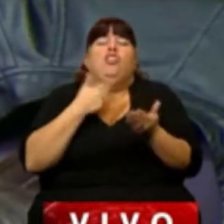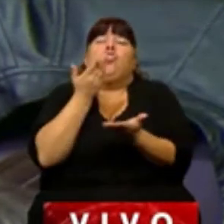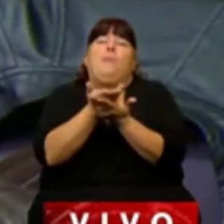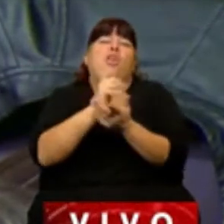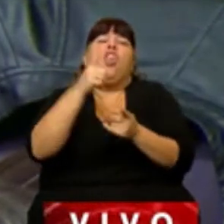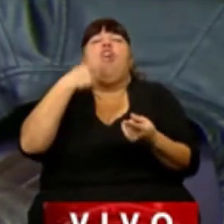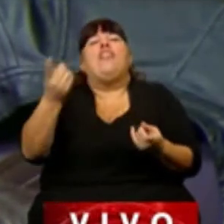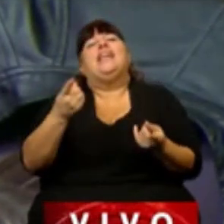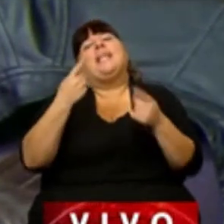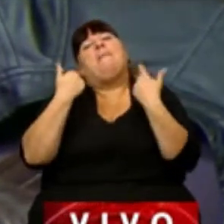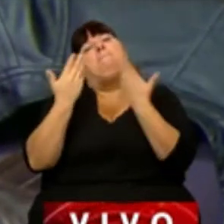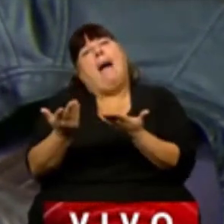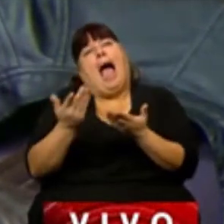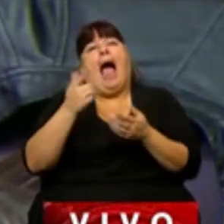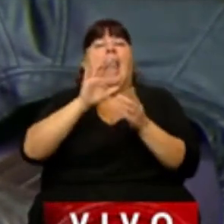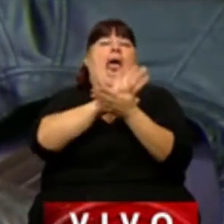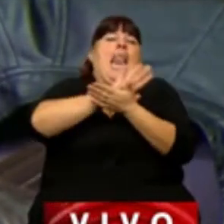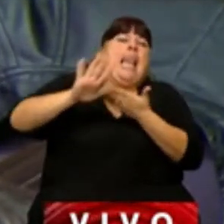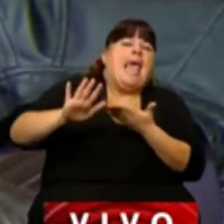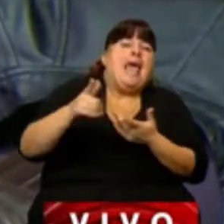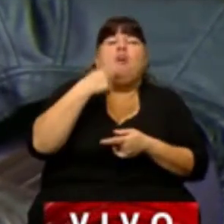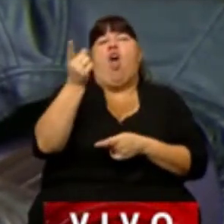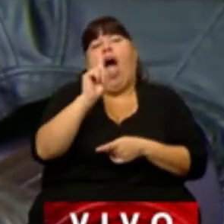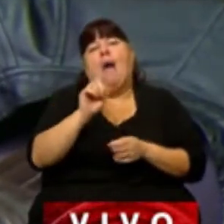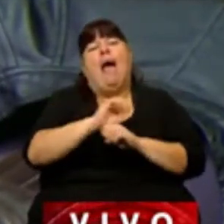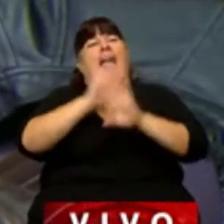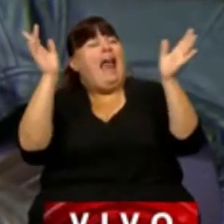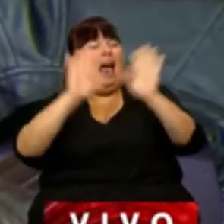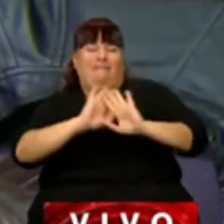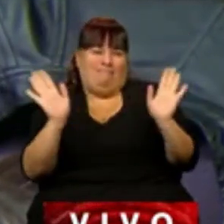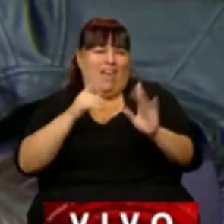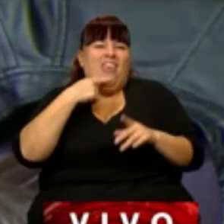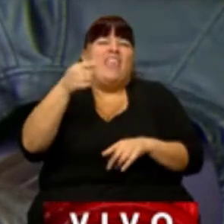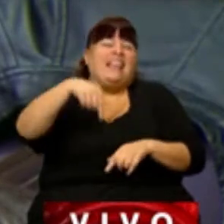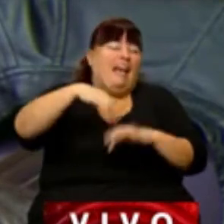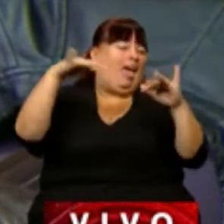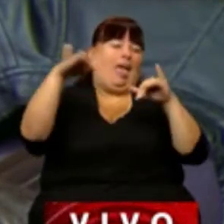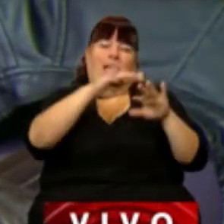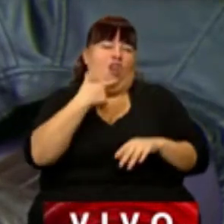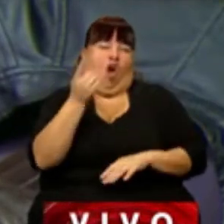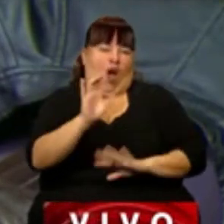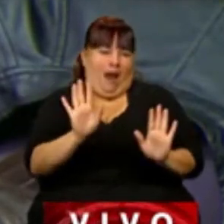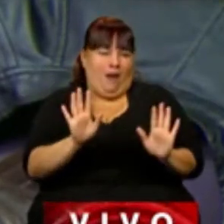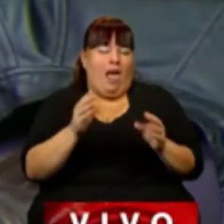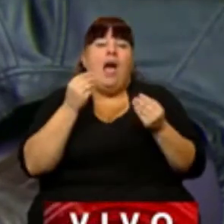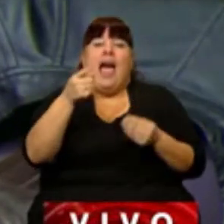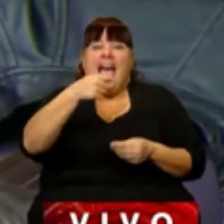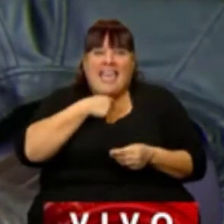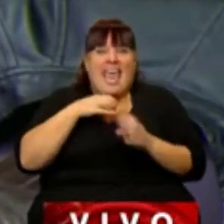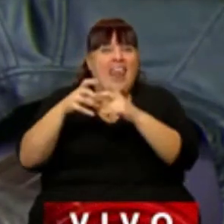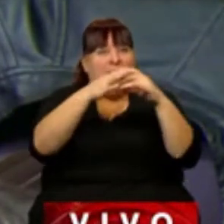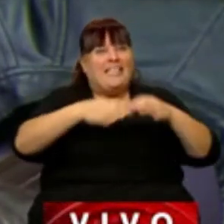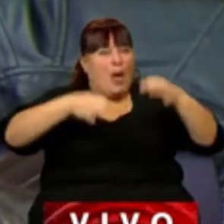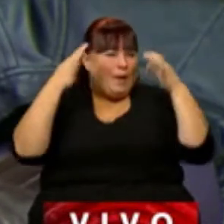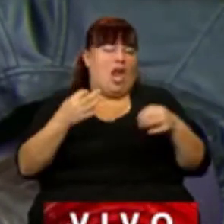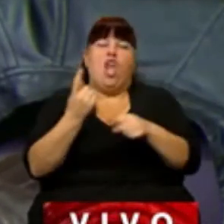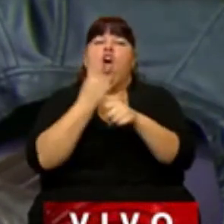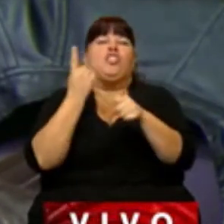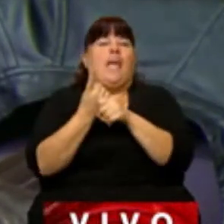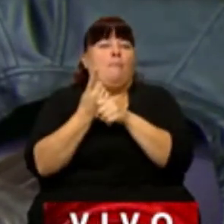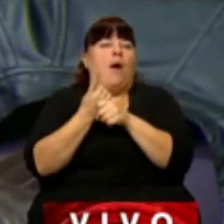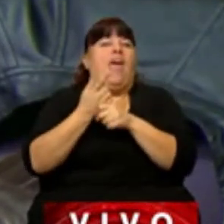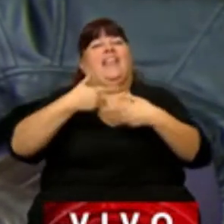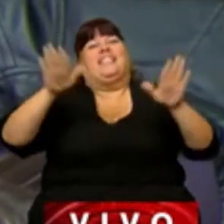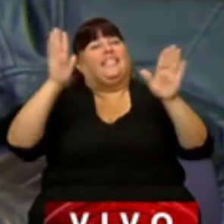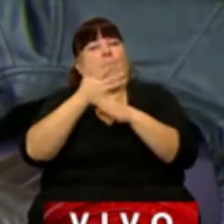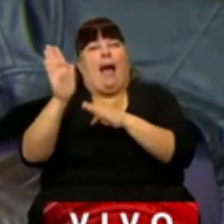que no digan que lo hacen en nombre ni de la transparencia, ni de nada de esas cosas que dicen acá. Porque si quieren hacer un debate serio, no se puede hacer en forma